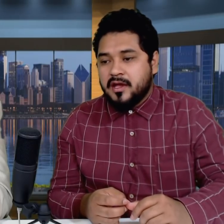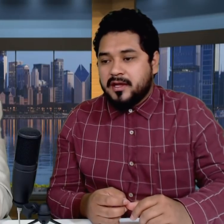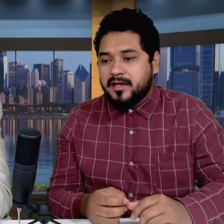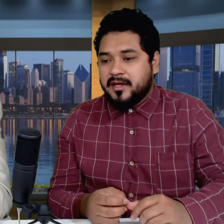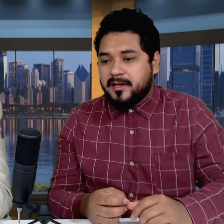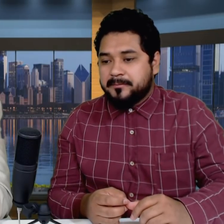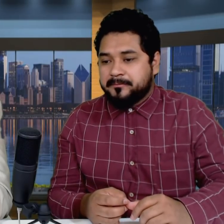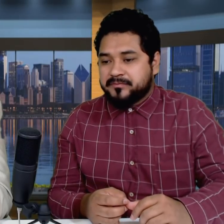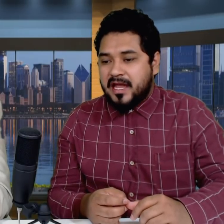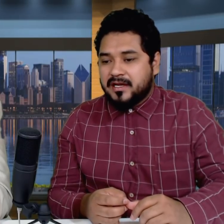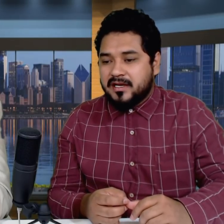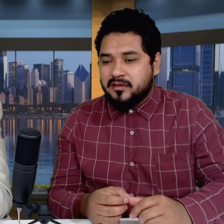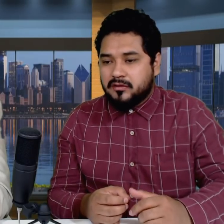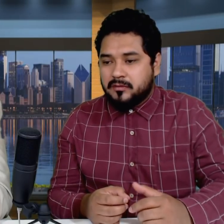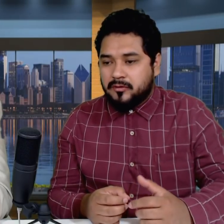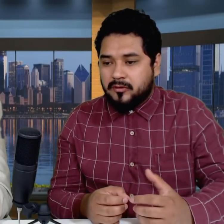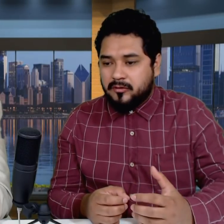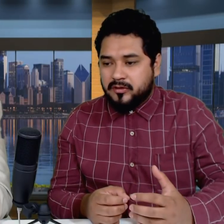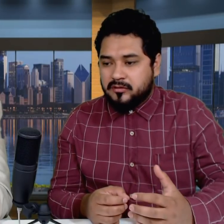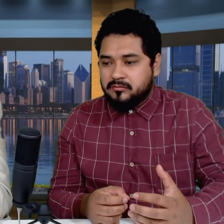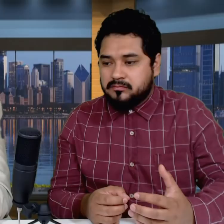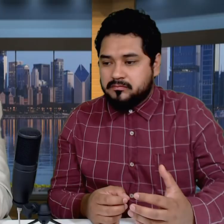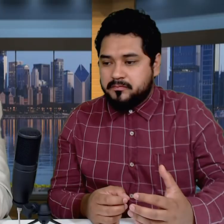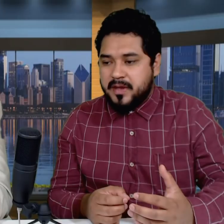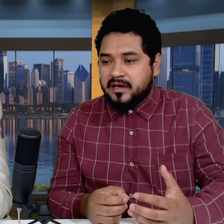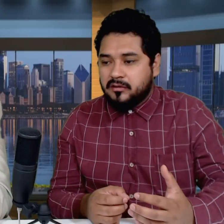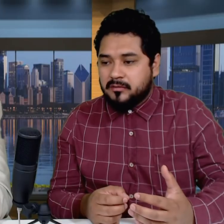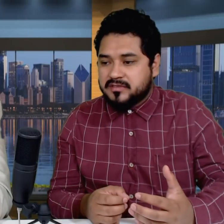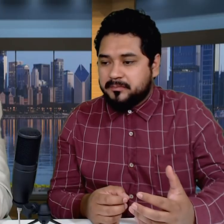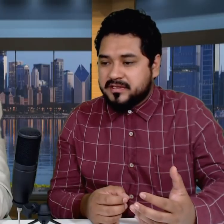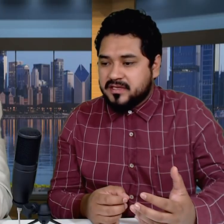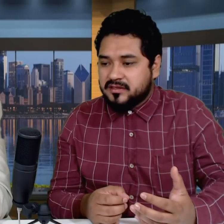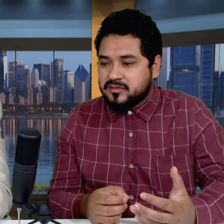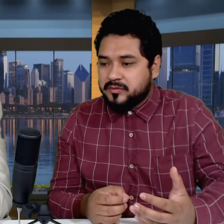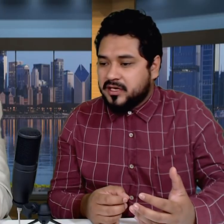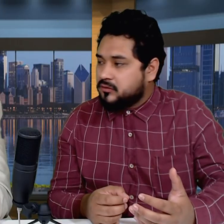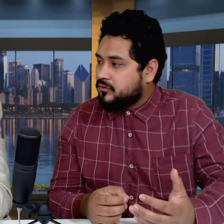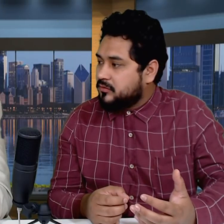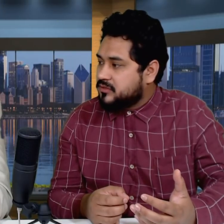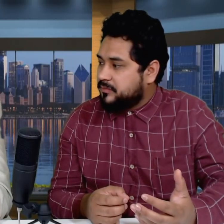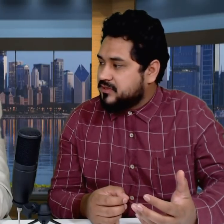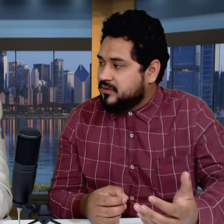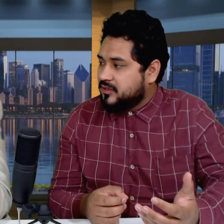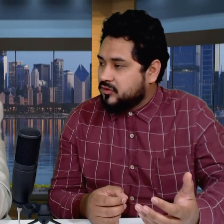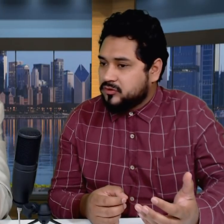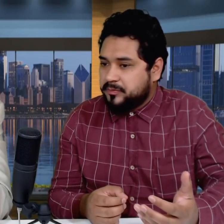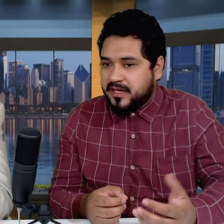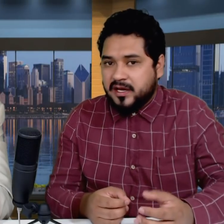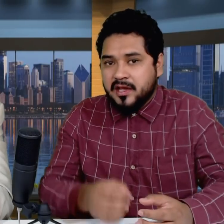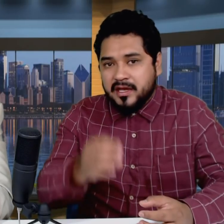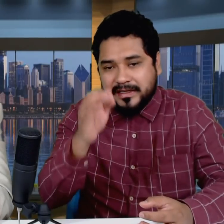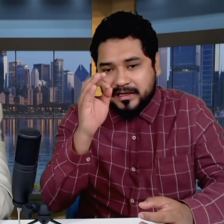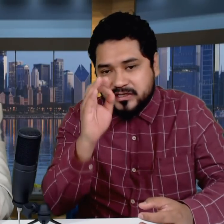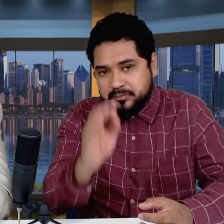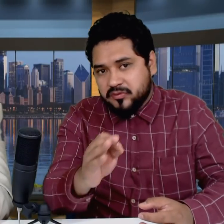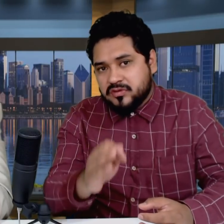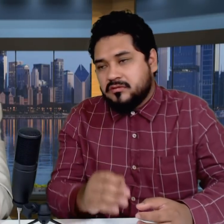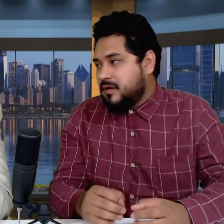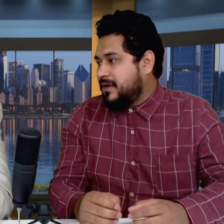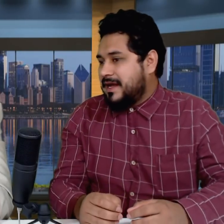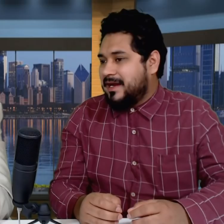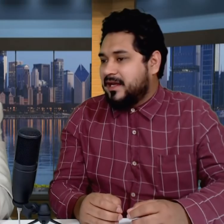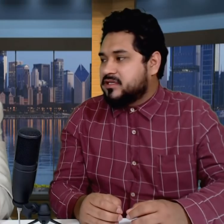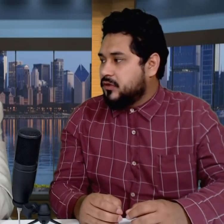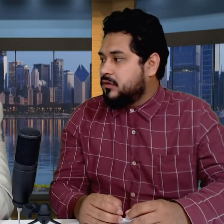oposición, una vez que se termine, han querido como verlo como si el presidente estuviera tonto, como si el presidente no supiera, y les puso